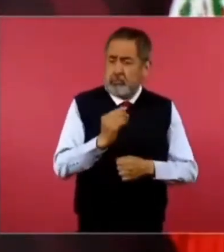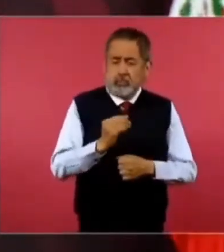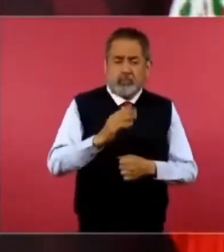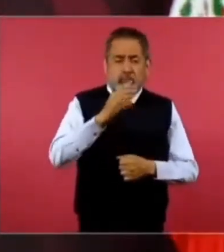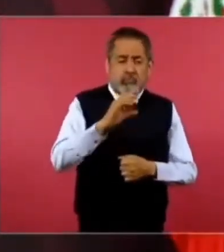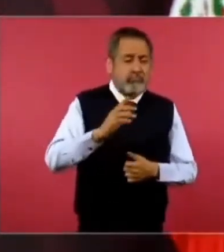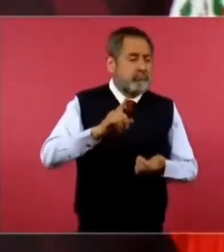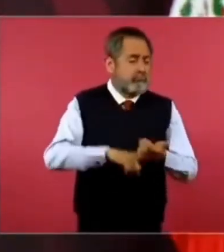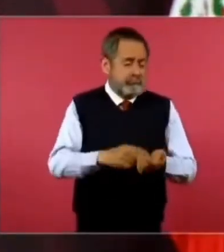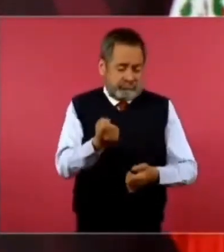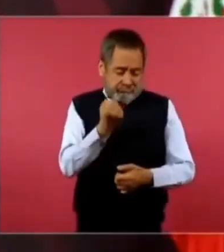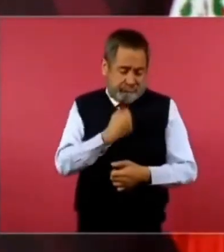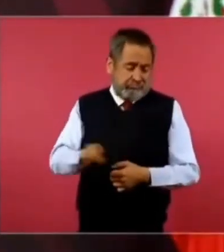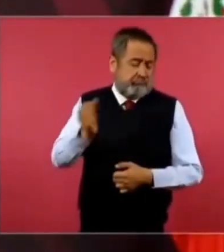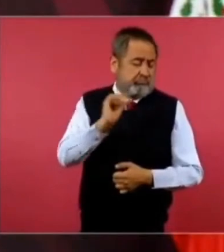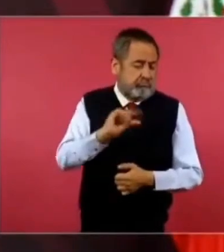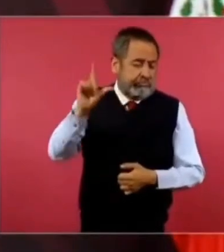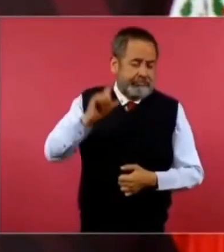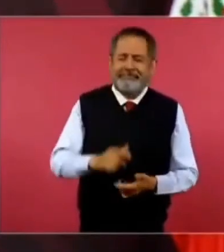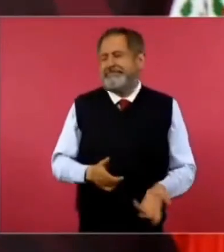porque son muy buenos periodistas.